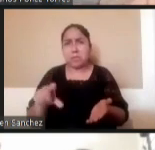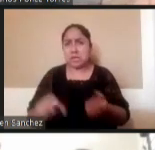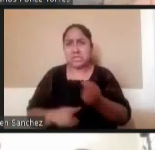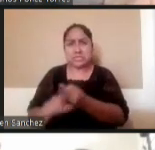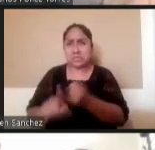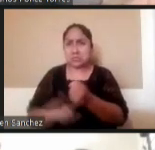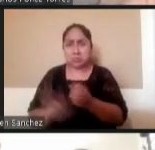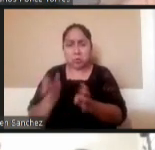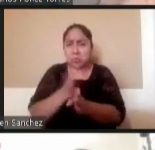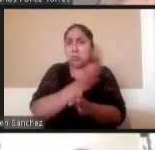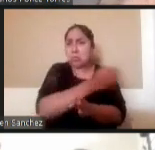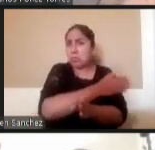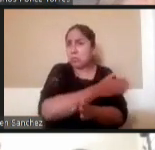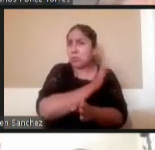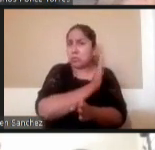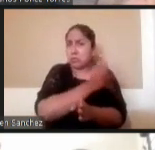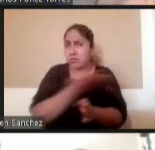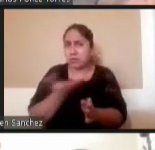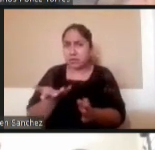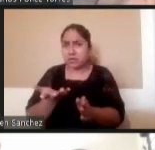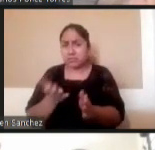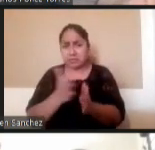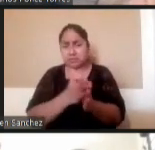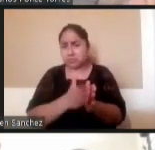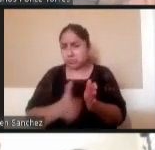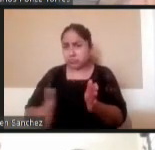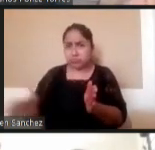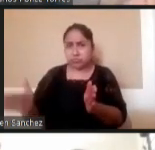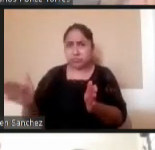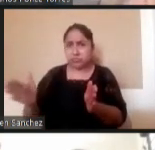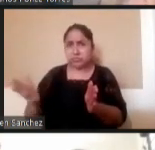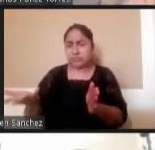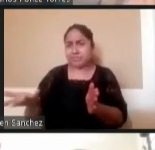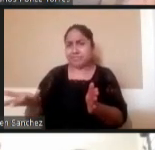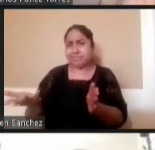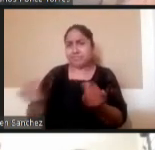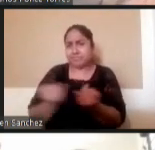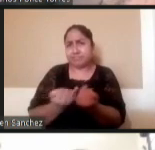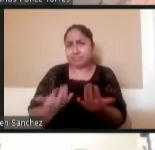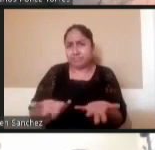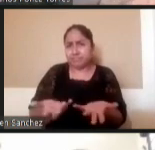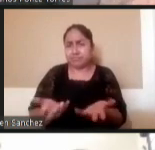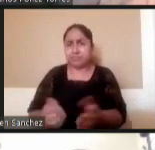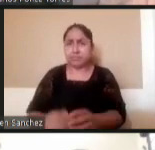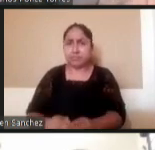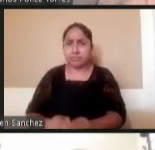se comprometieron los representantes de PASA. Es cuanto.